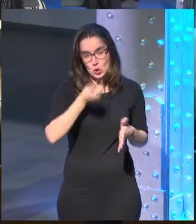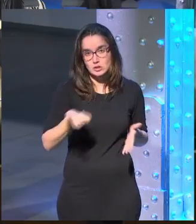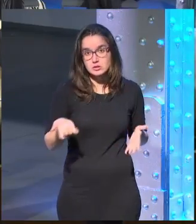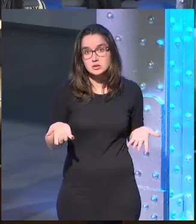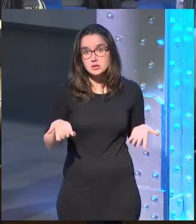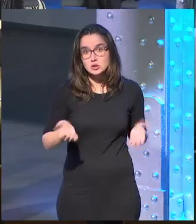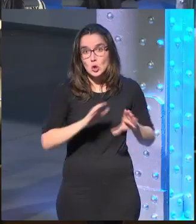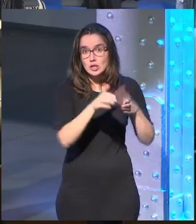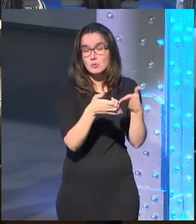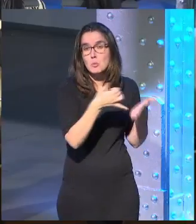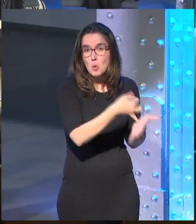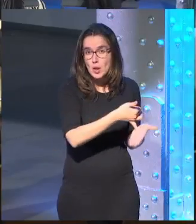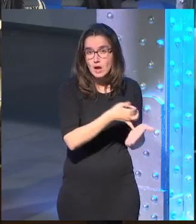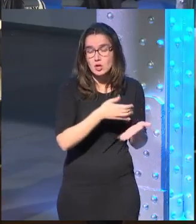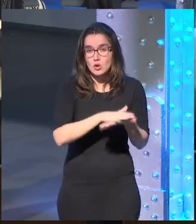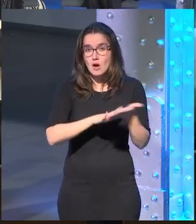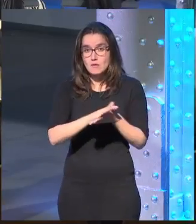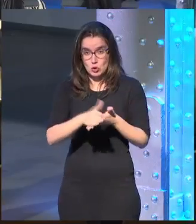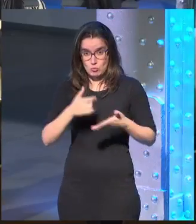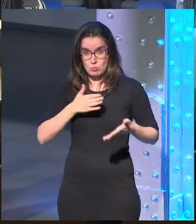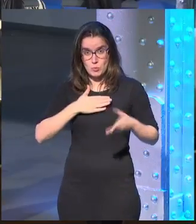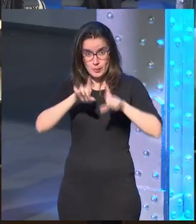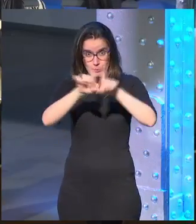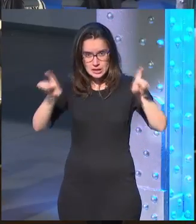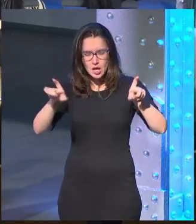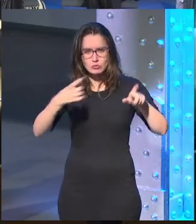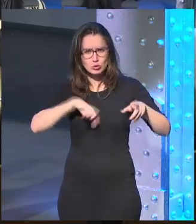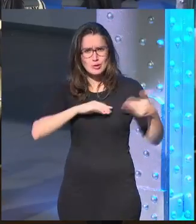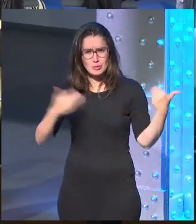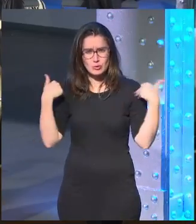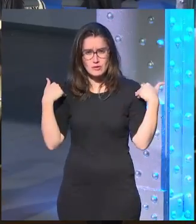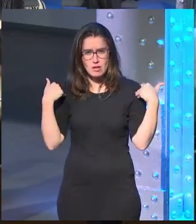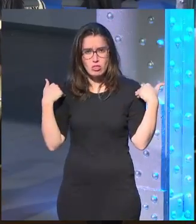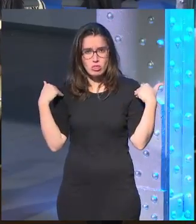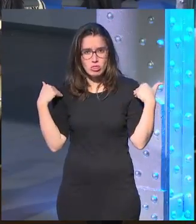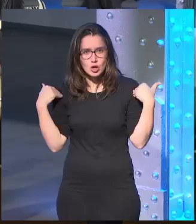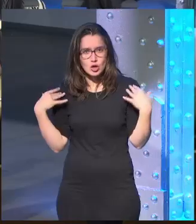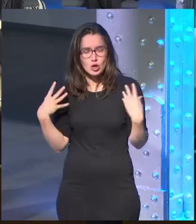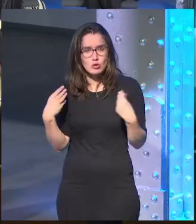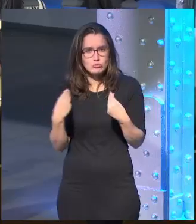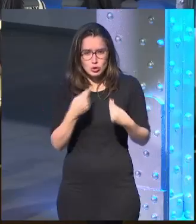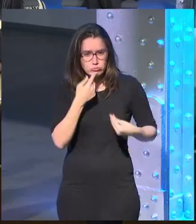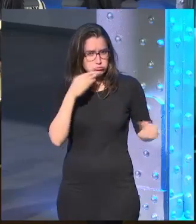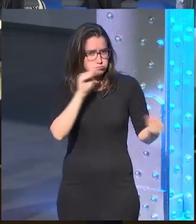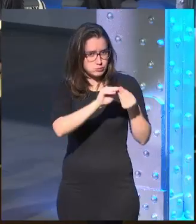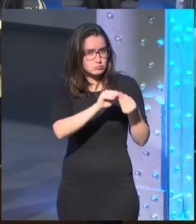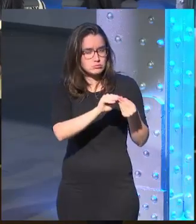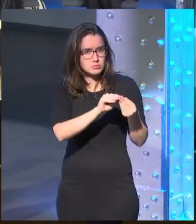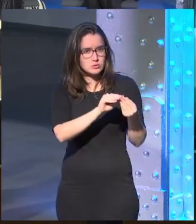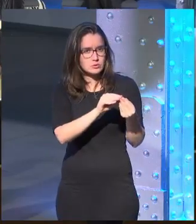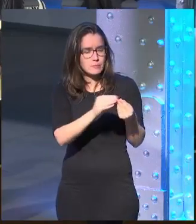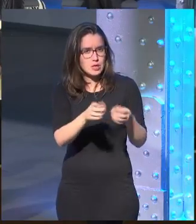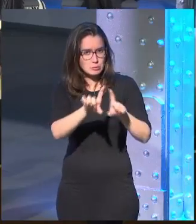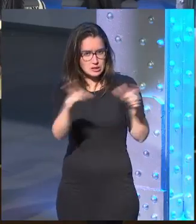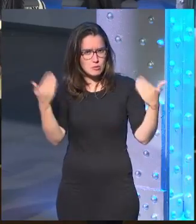Y efectivamente, y ahí yo hablo como empresa, tenemos una gran responsabilidad, y confirmo lo que dice Eduardo, una gran responsabilidad